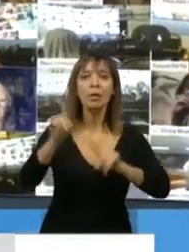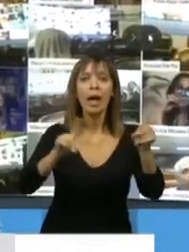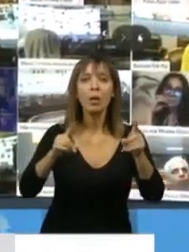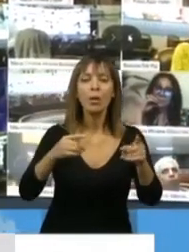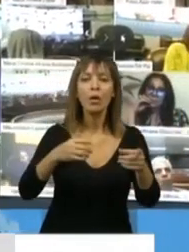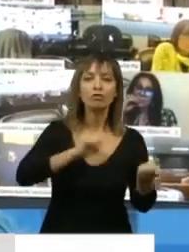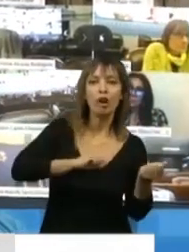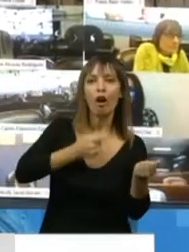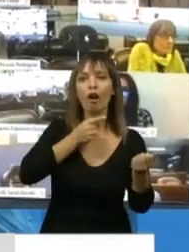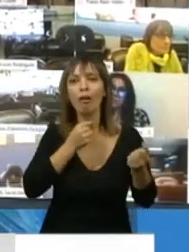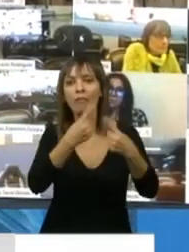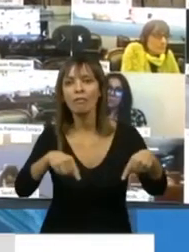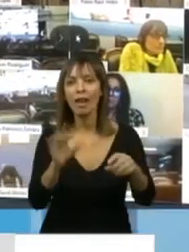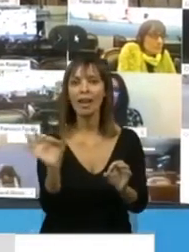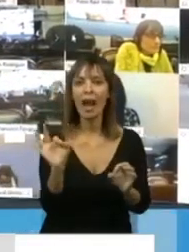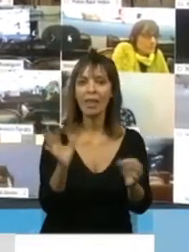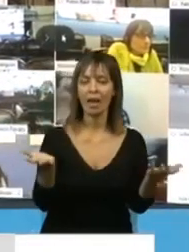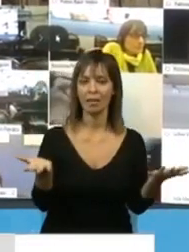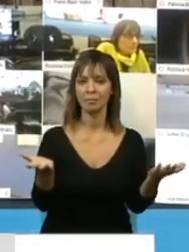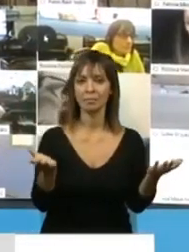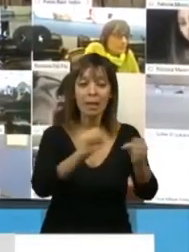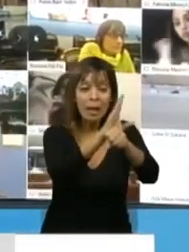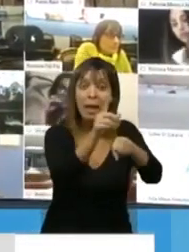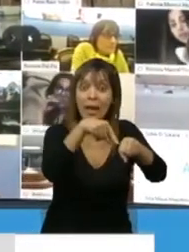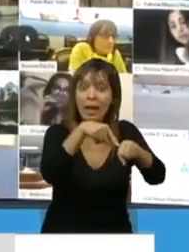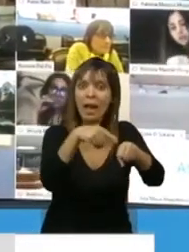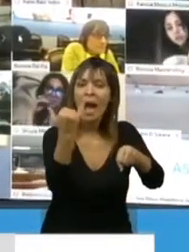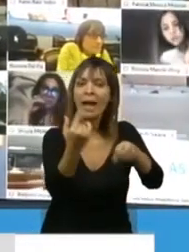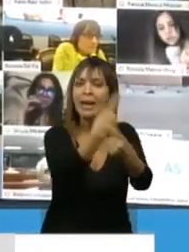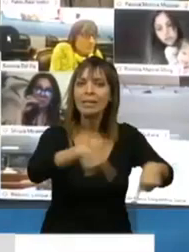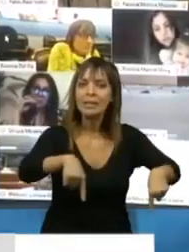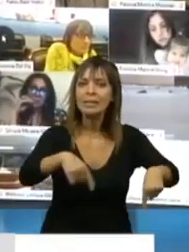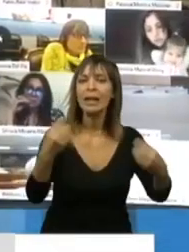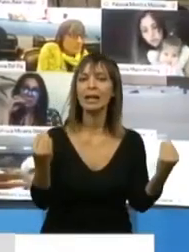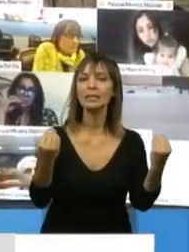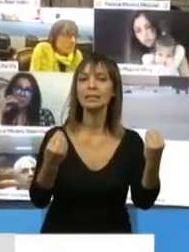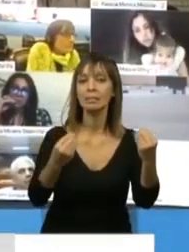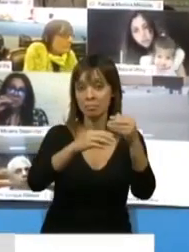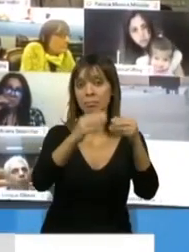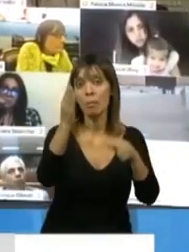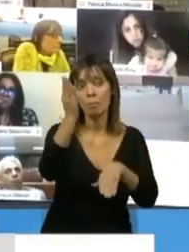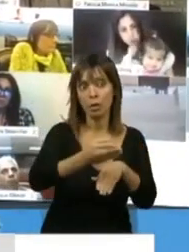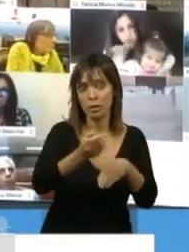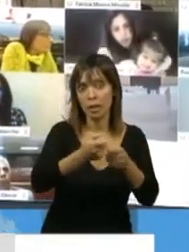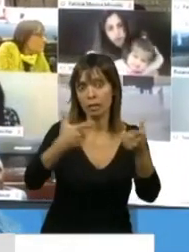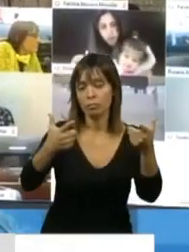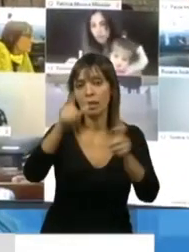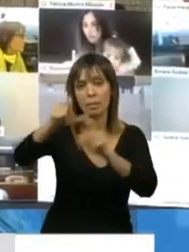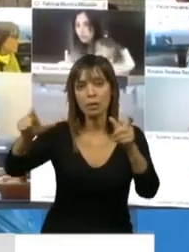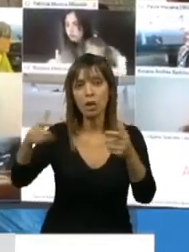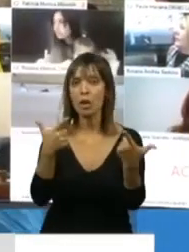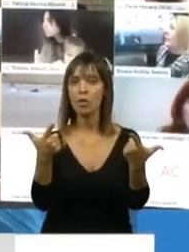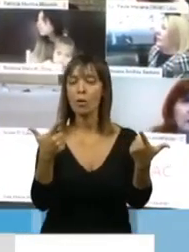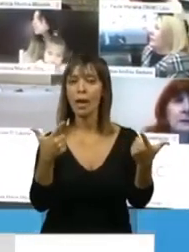presidente. El virus tiene una característica que muchas personas, un gran porcentaje mayoritario, son asintomáticos.